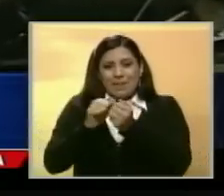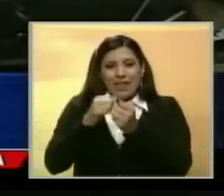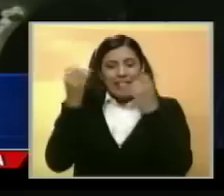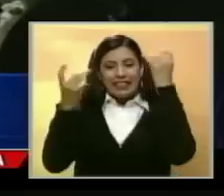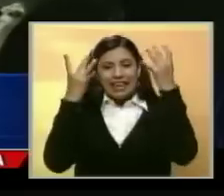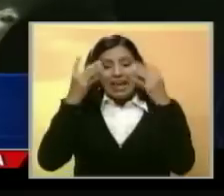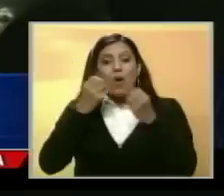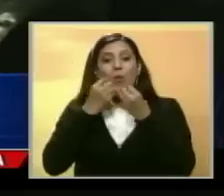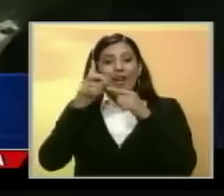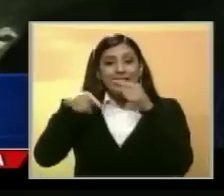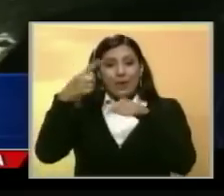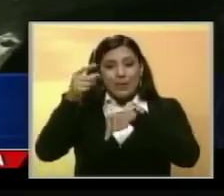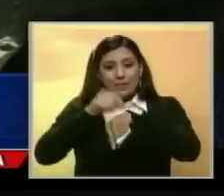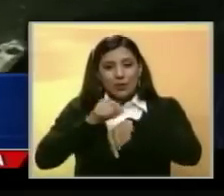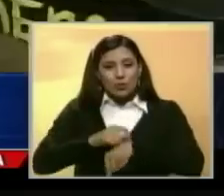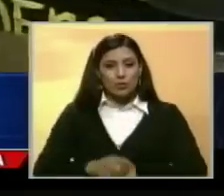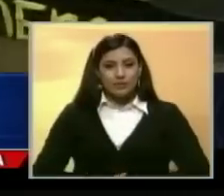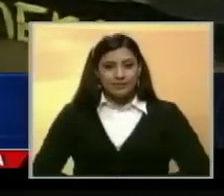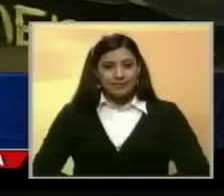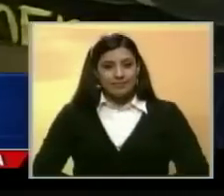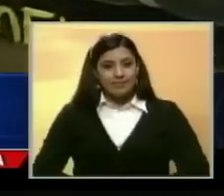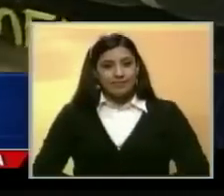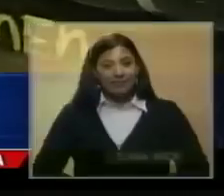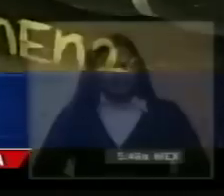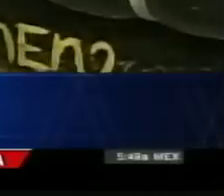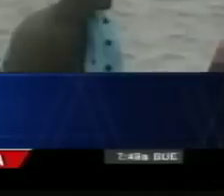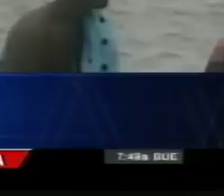rústica. Los detalles en breve.